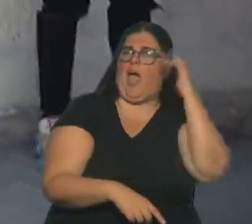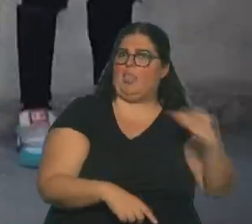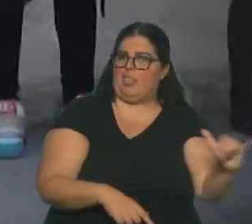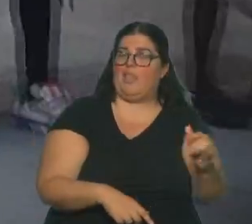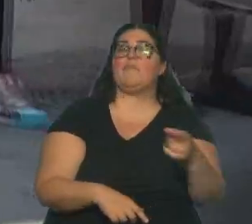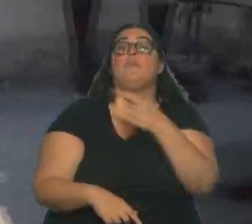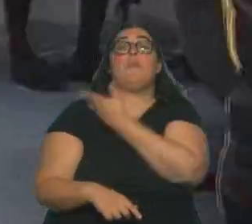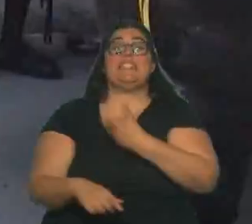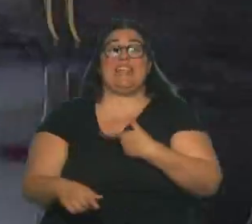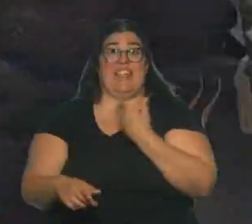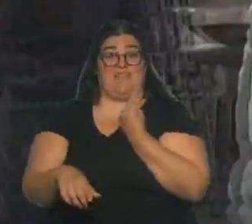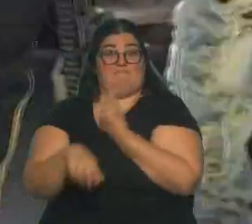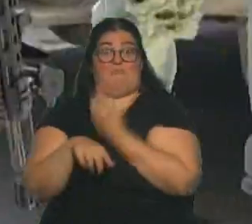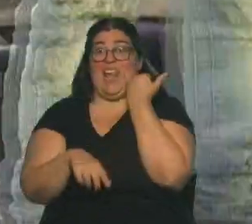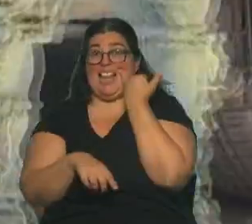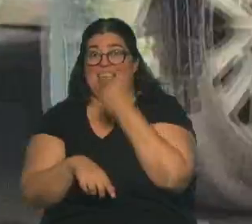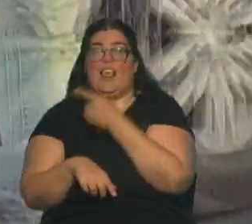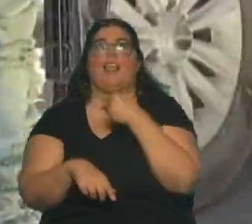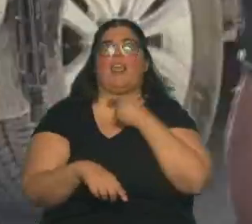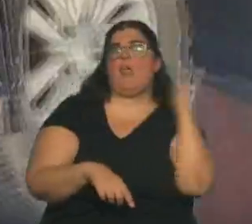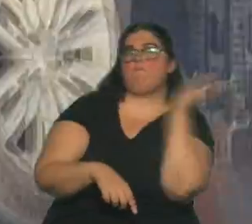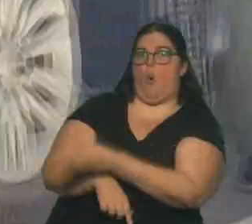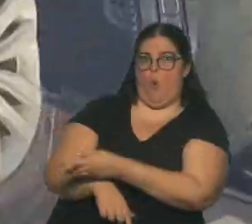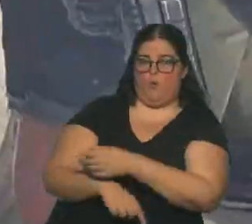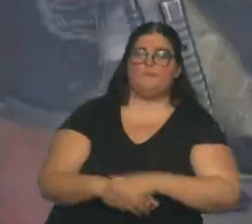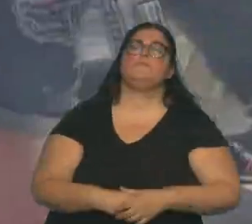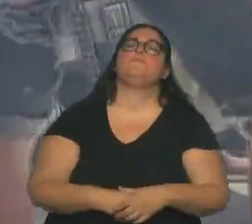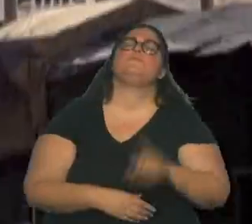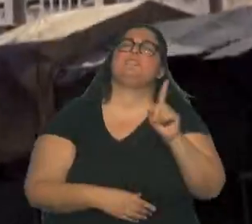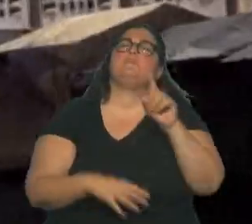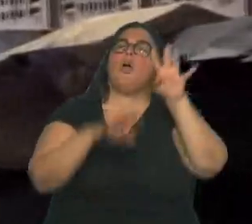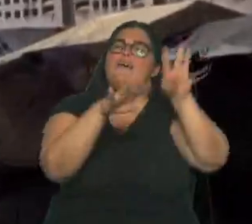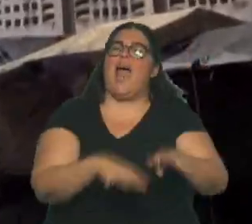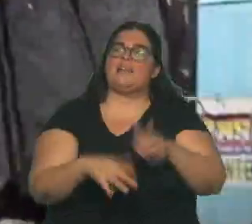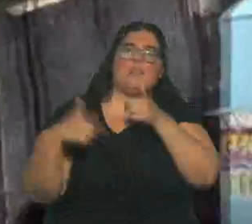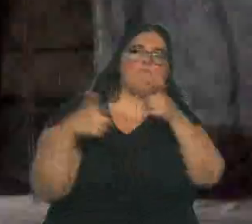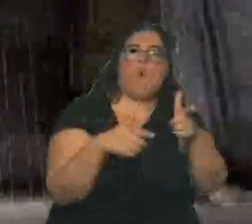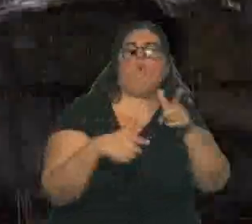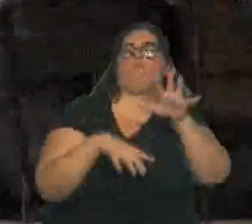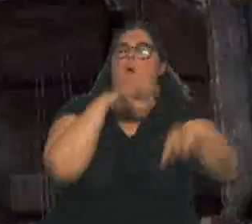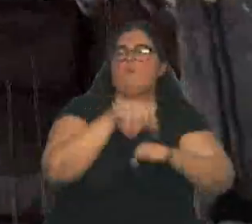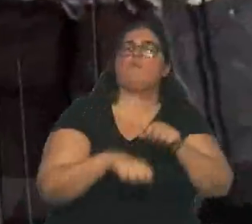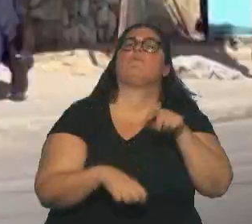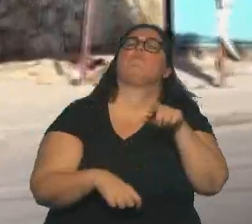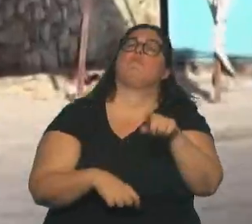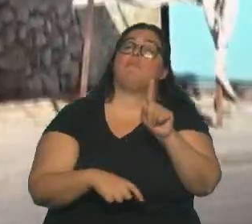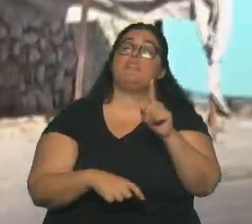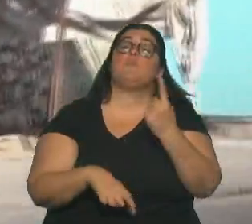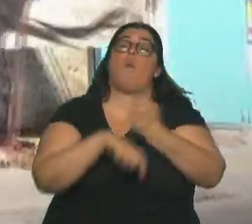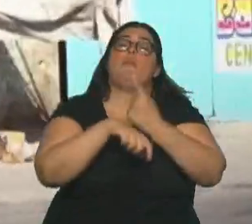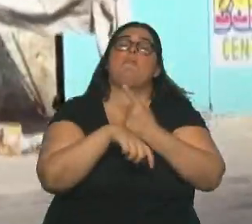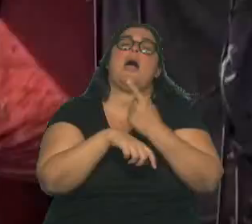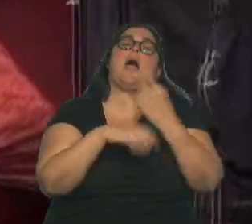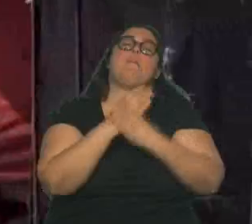se propuso desestabilizarlo. La acción armada contra las cárceles coincidió con la llegada del primer ministro a Nairobi para firmar